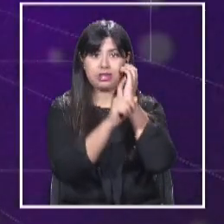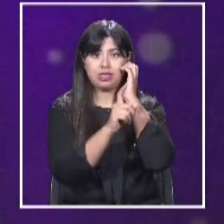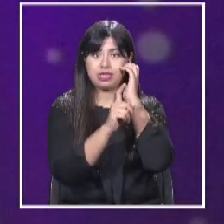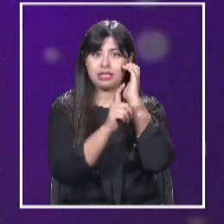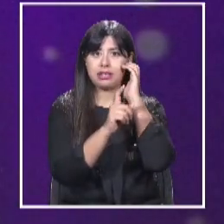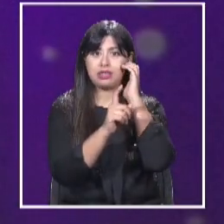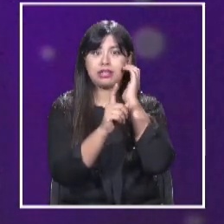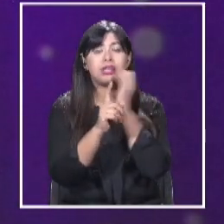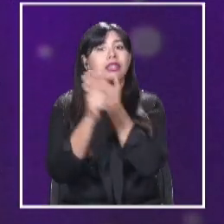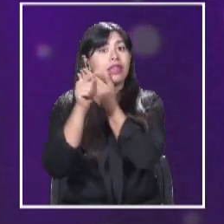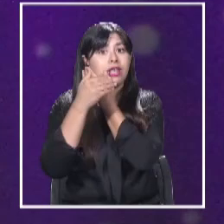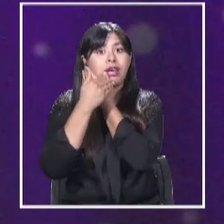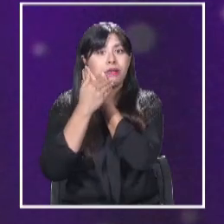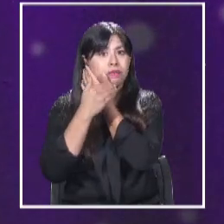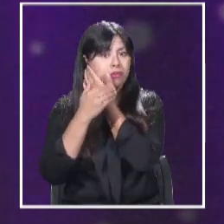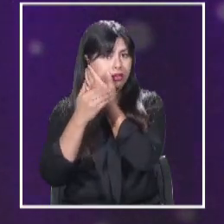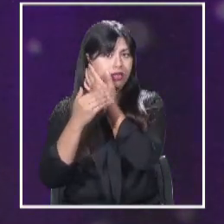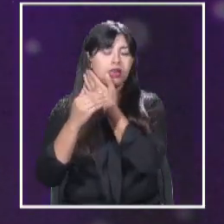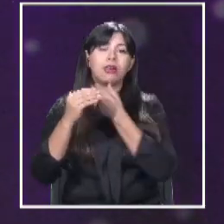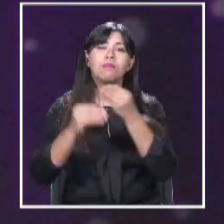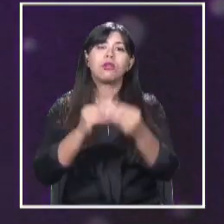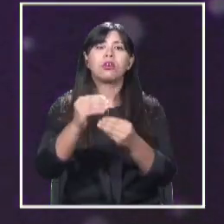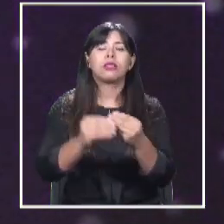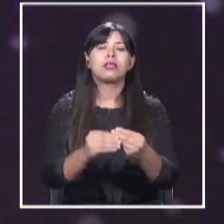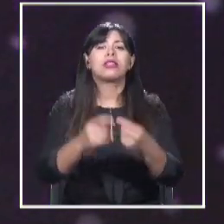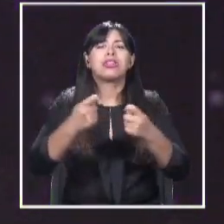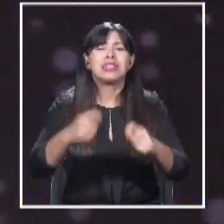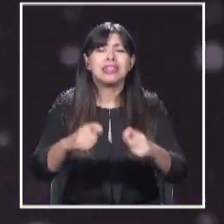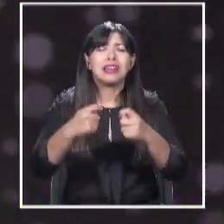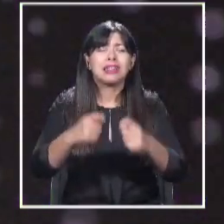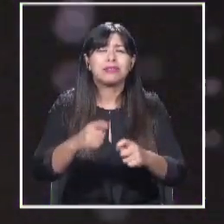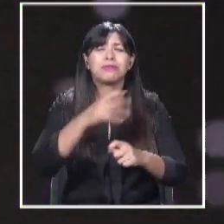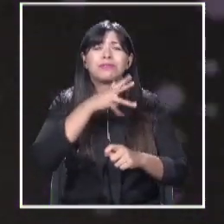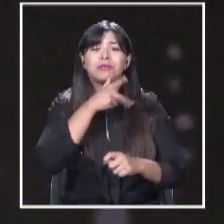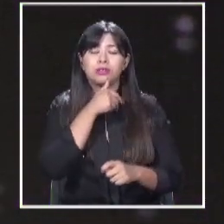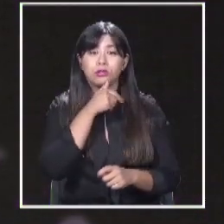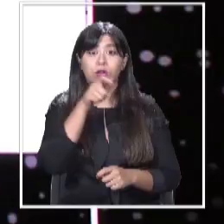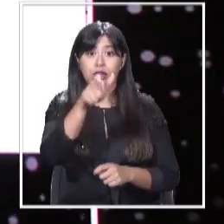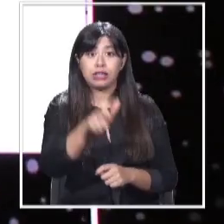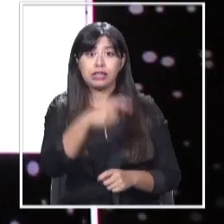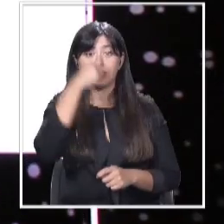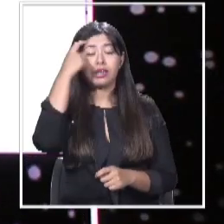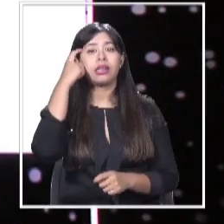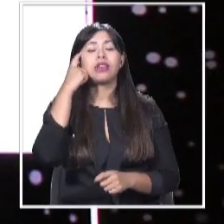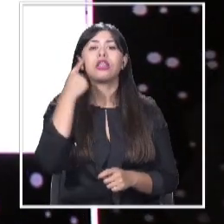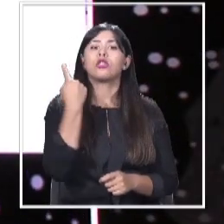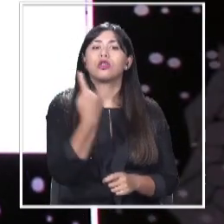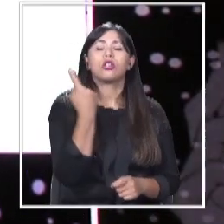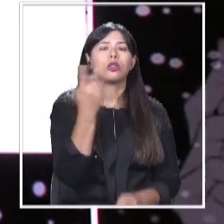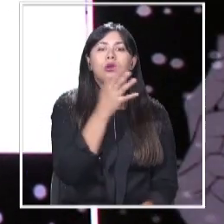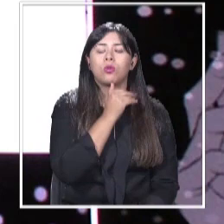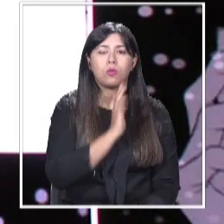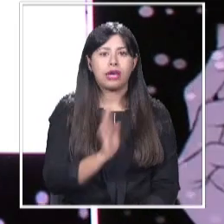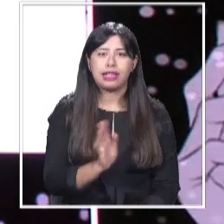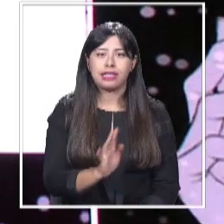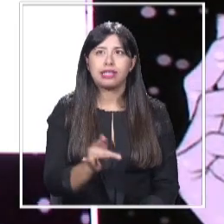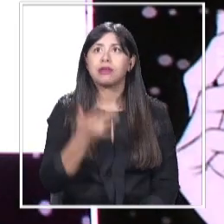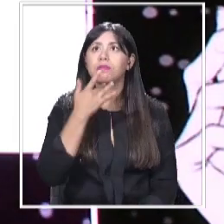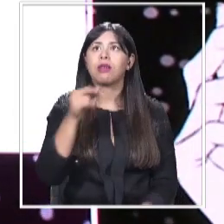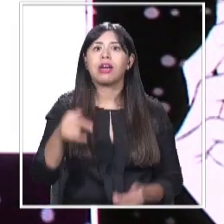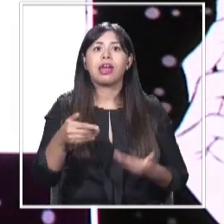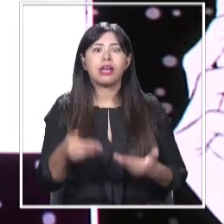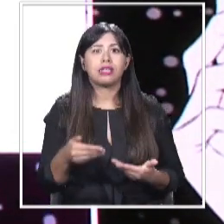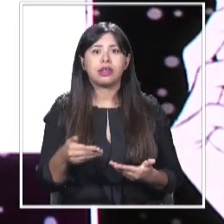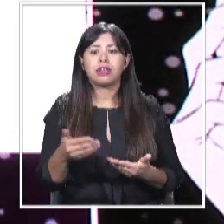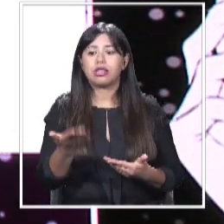pero es un proceso también en el que con todos sus riesgos intenta ser adulto y aunque él lo crea, que está solo, no lo está, porque aquí estarían